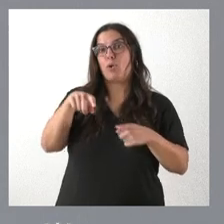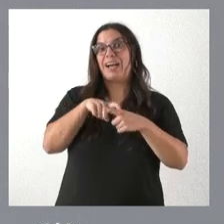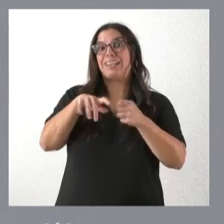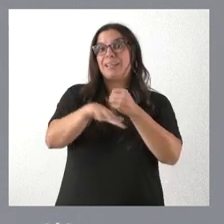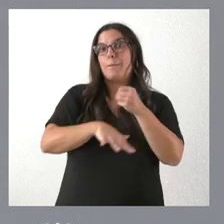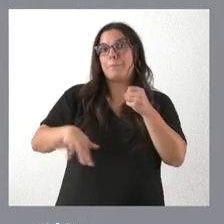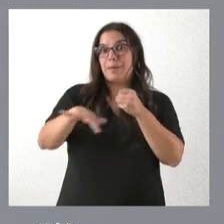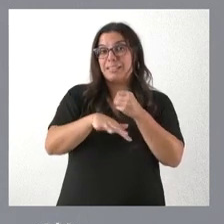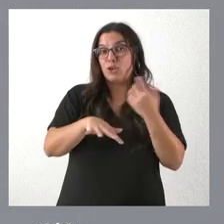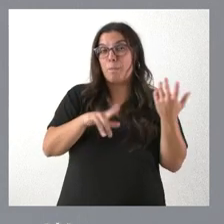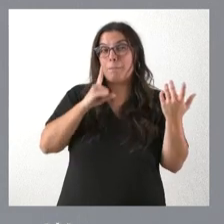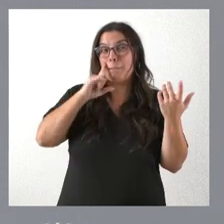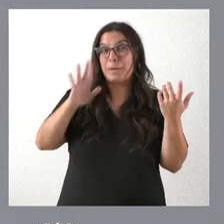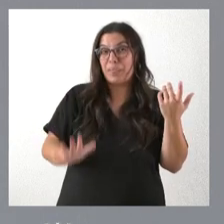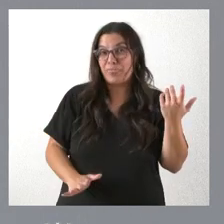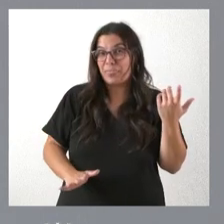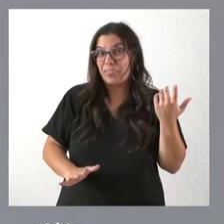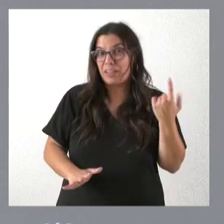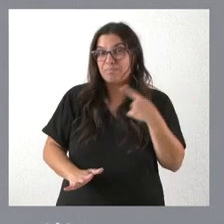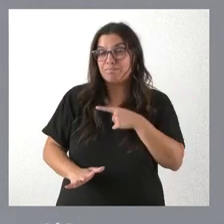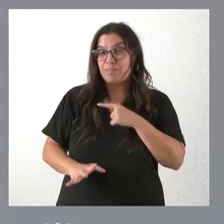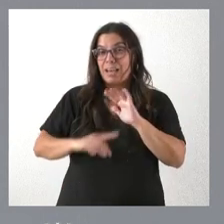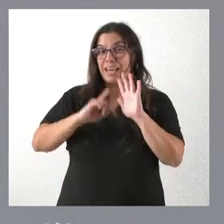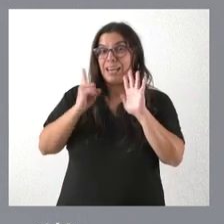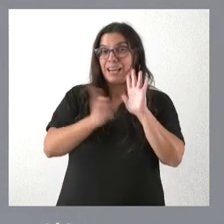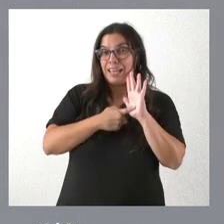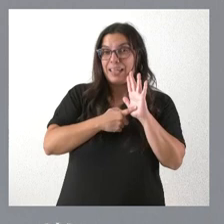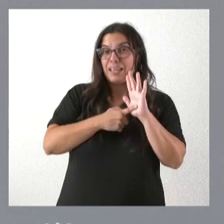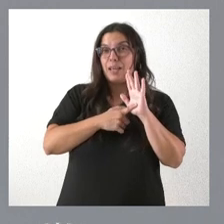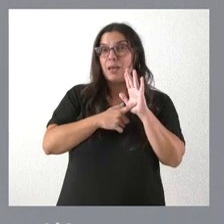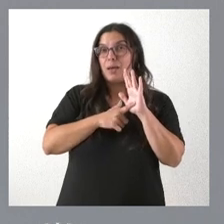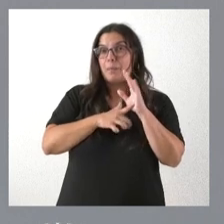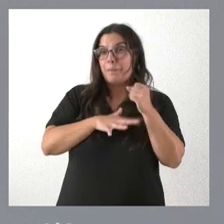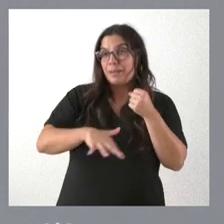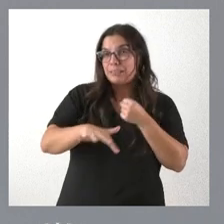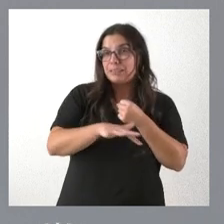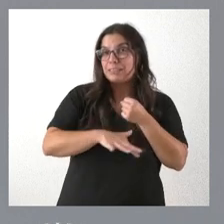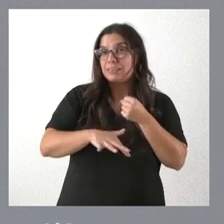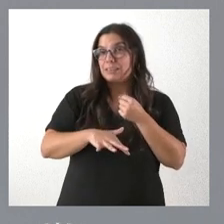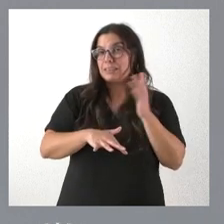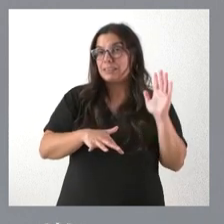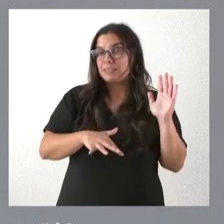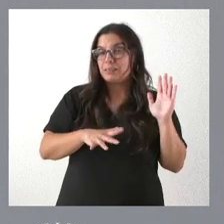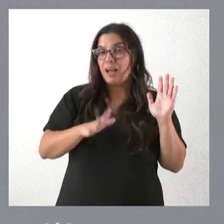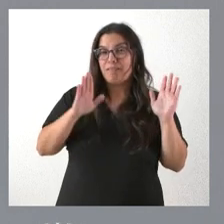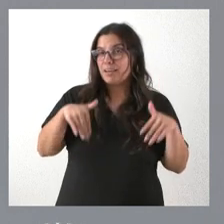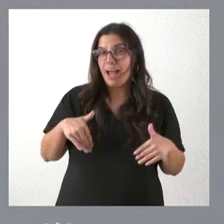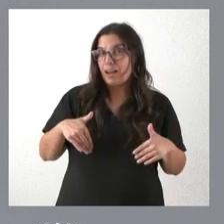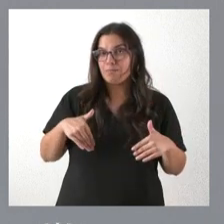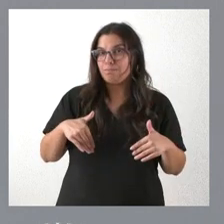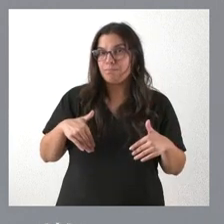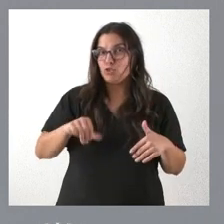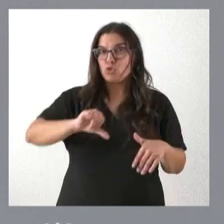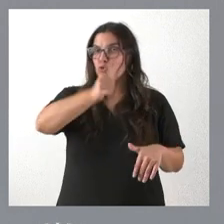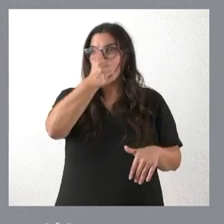si no recuerdo mal esa ley básica finalmente no se llegó a